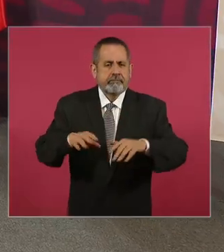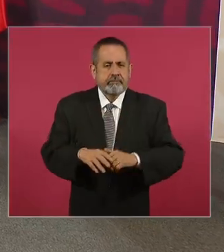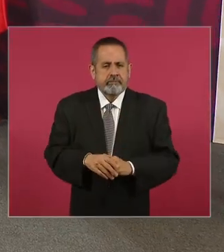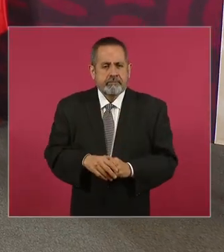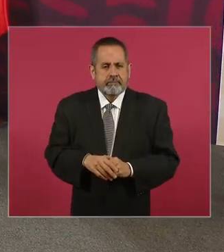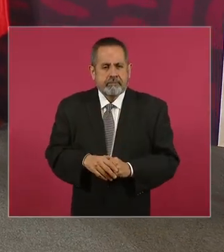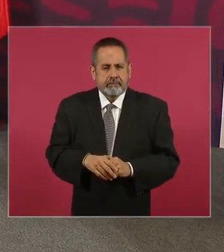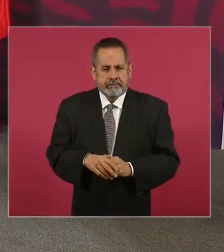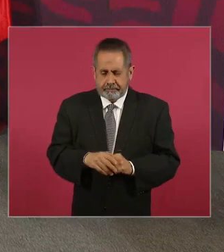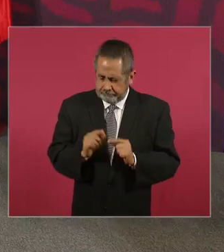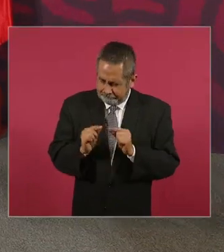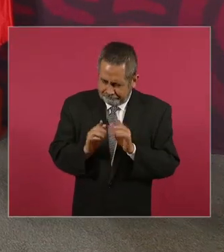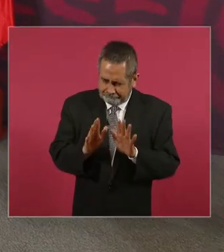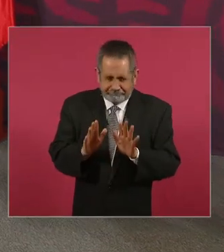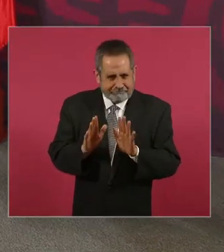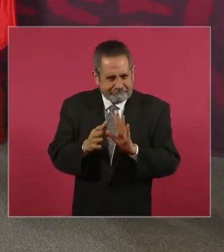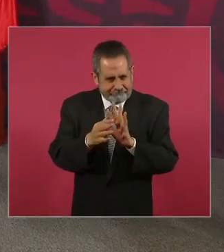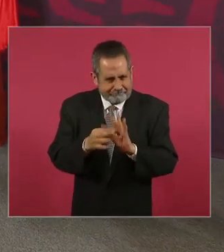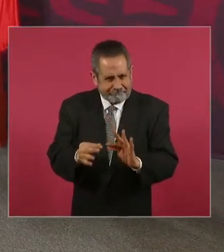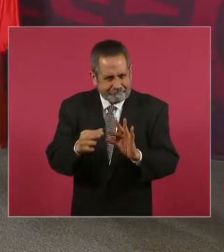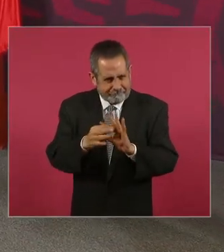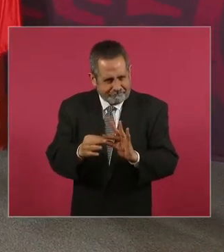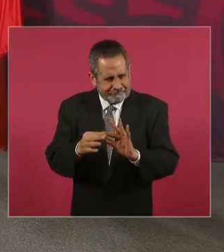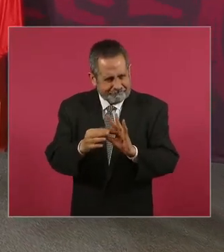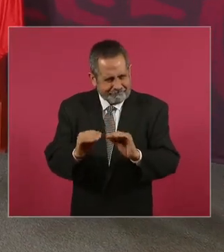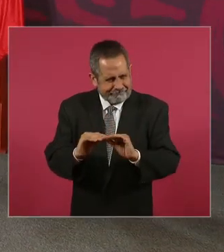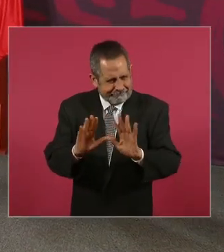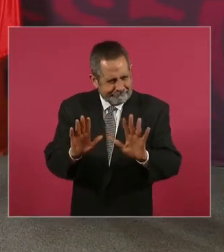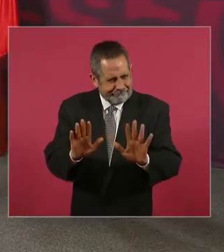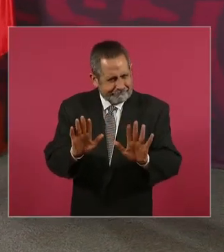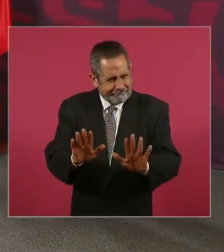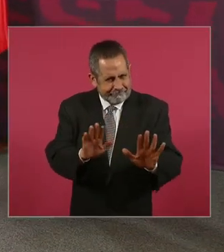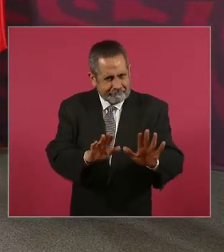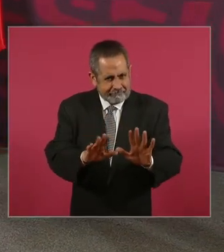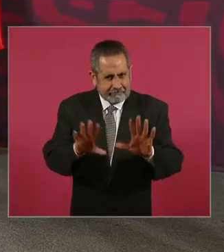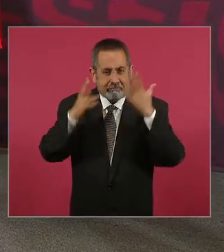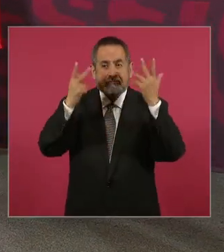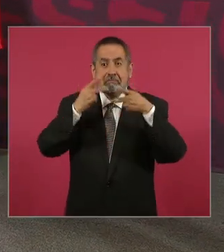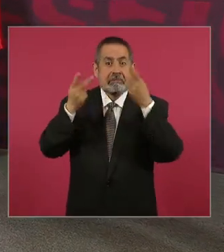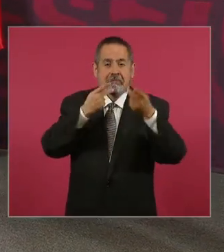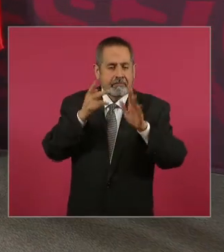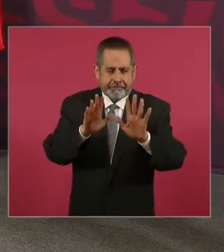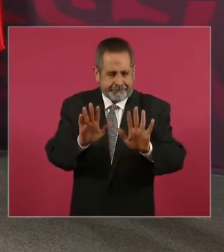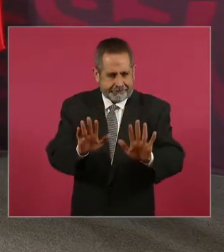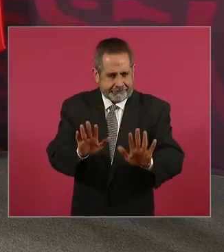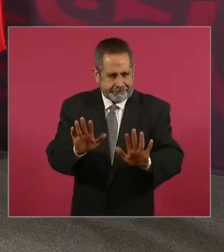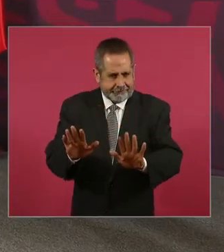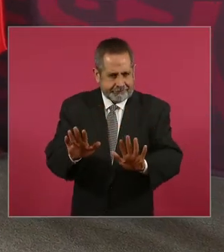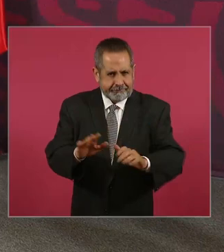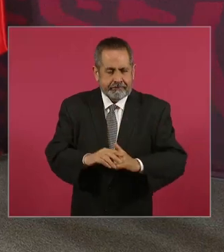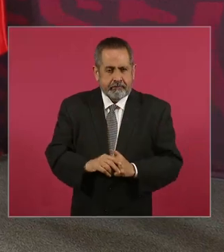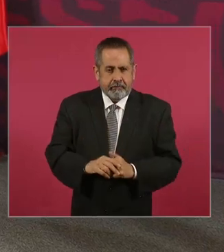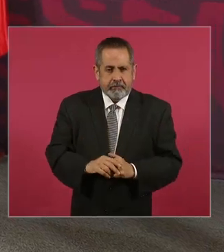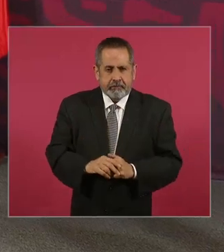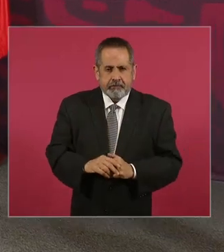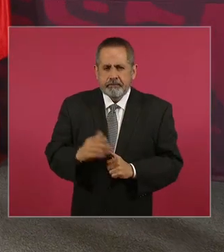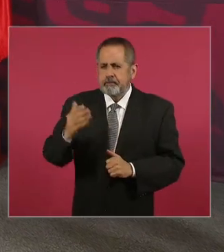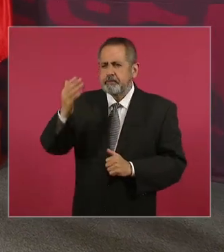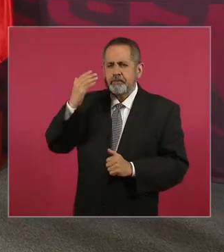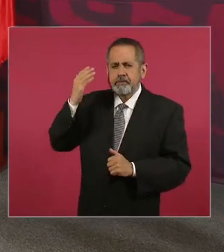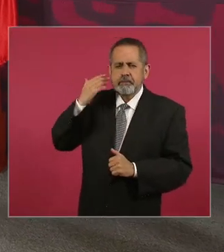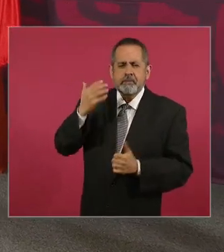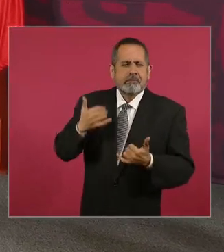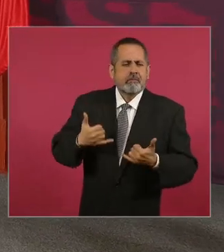es mejor despacito, ¿no? Despacito. No hablar de corrido. ¿Cuánto recibían los